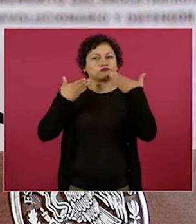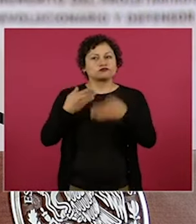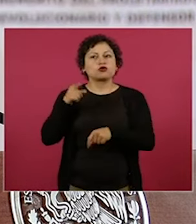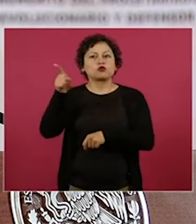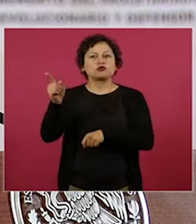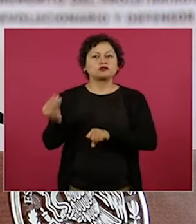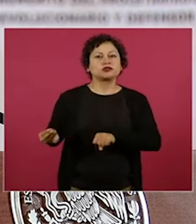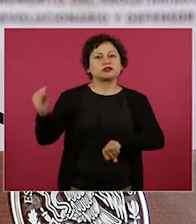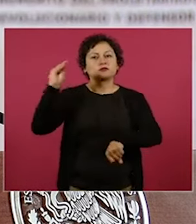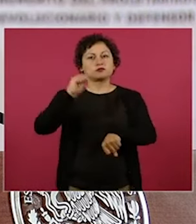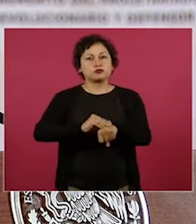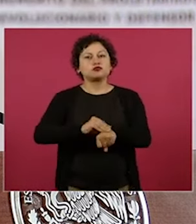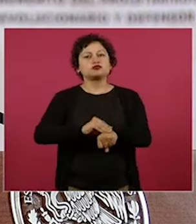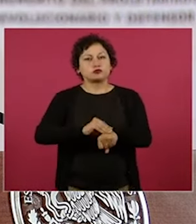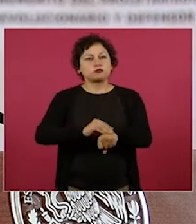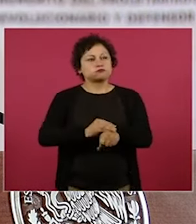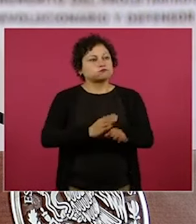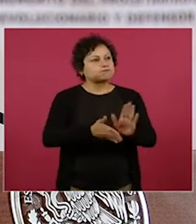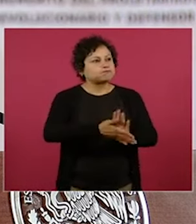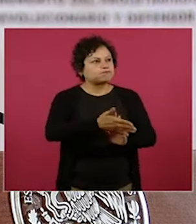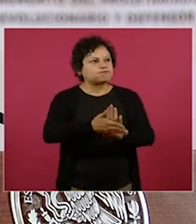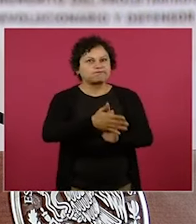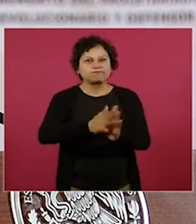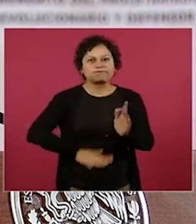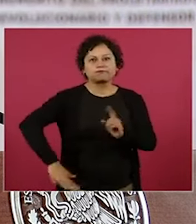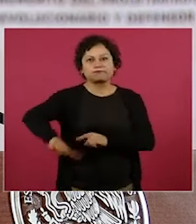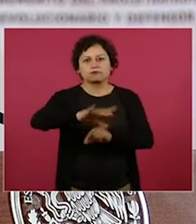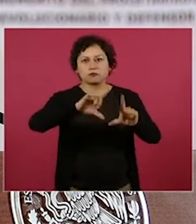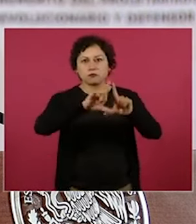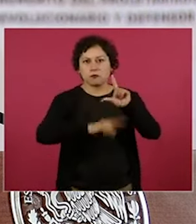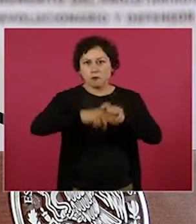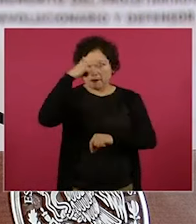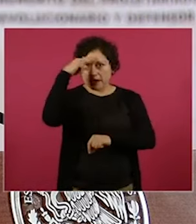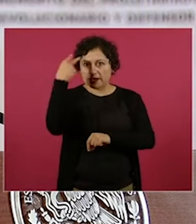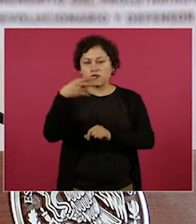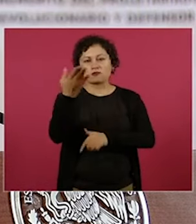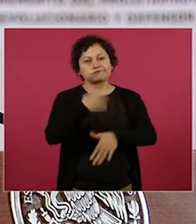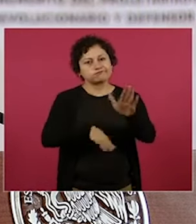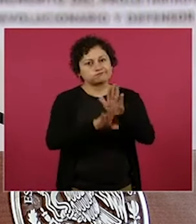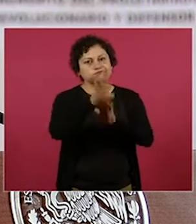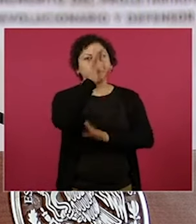futuro esperanzador para México. Hemos logrado